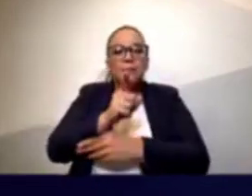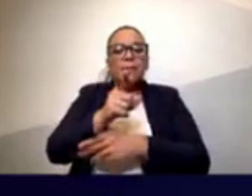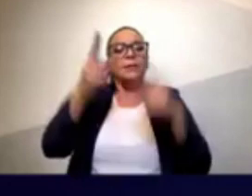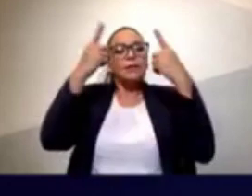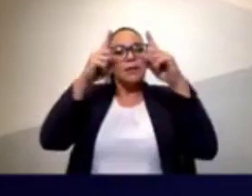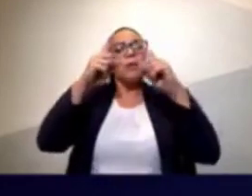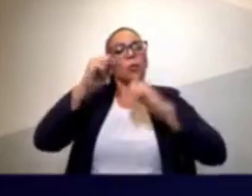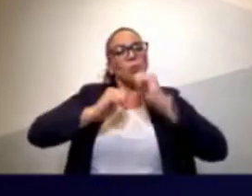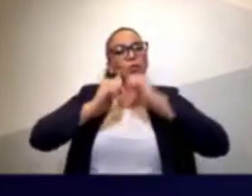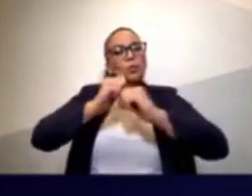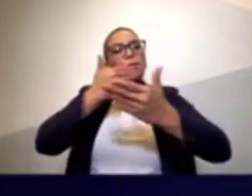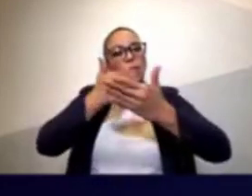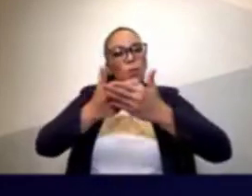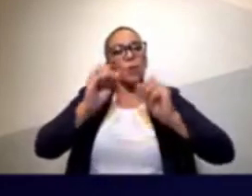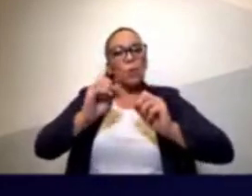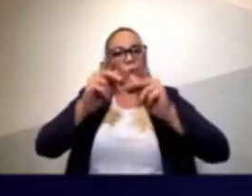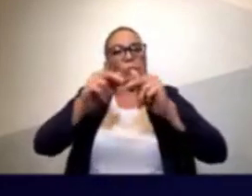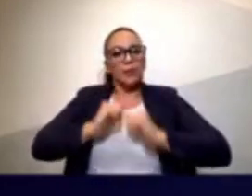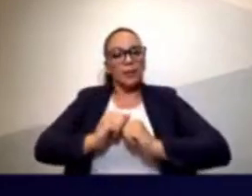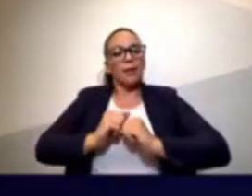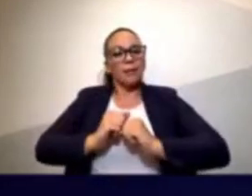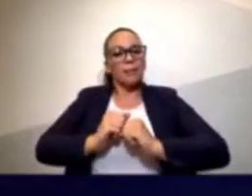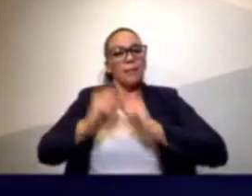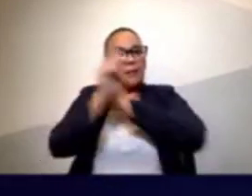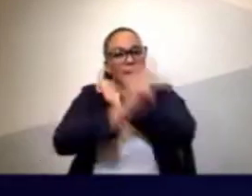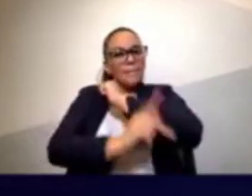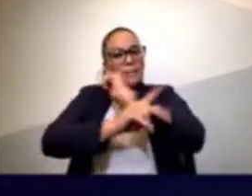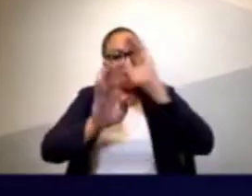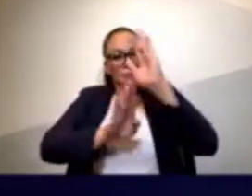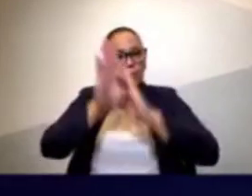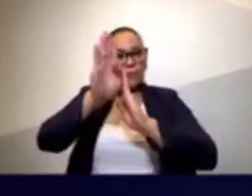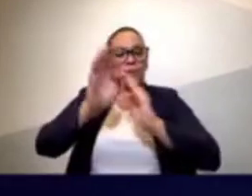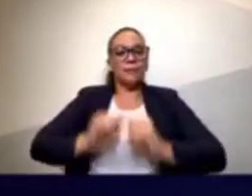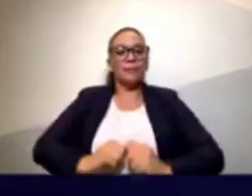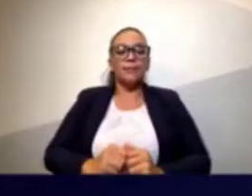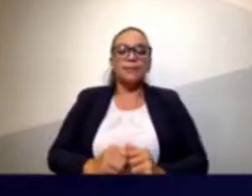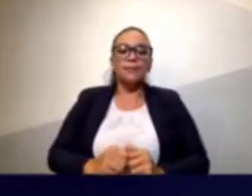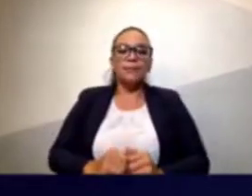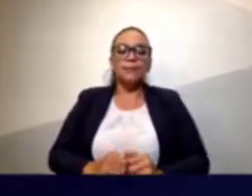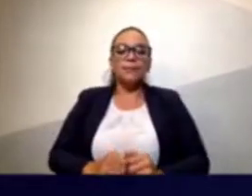construir una buena oportunidad de sacar adelante este país?